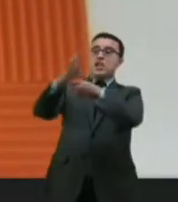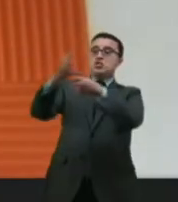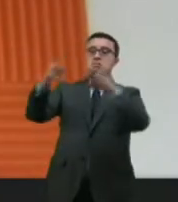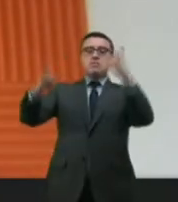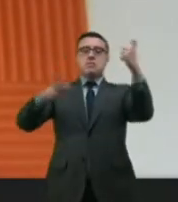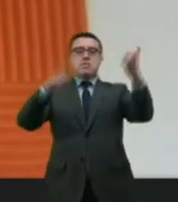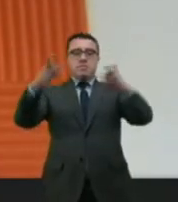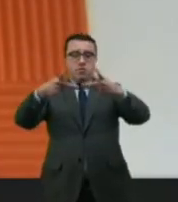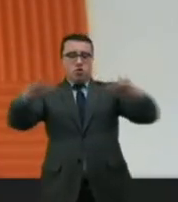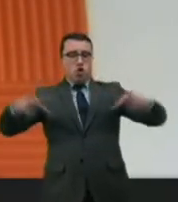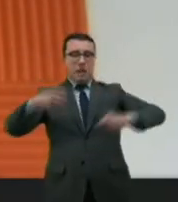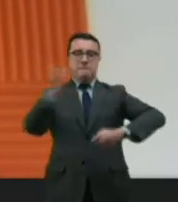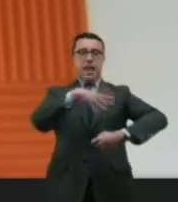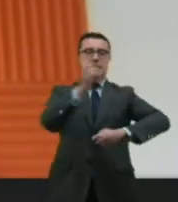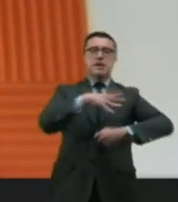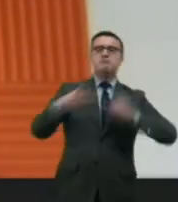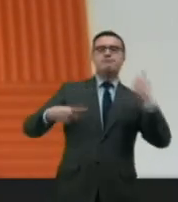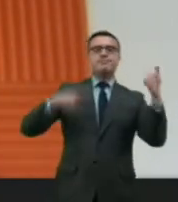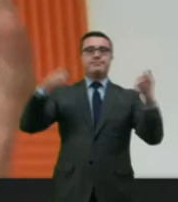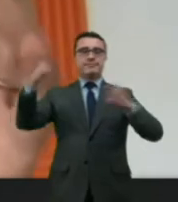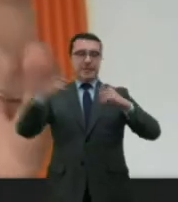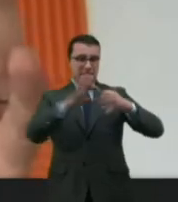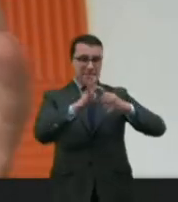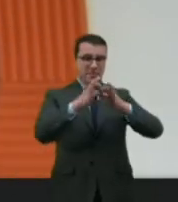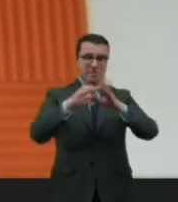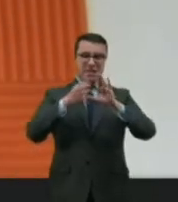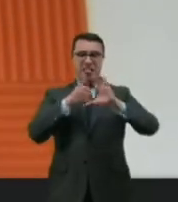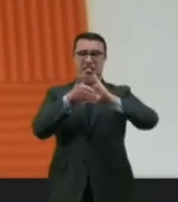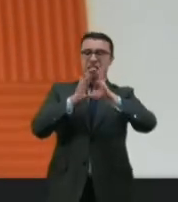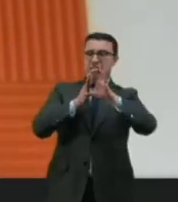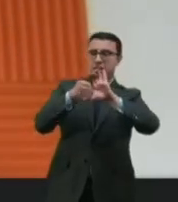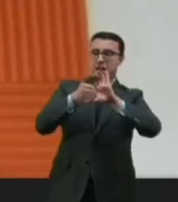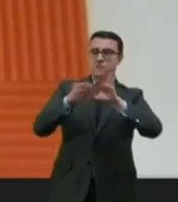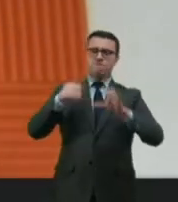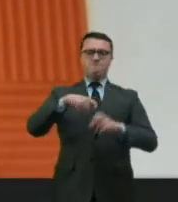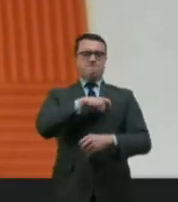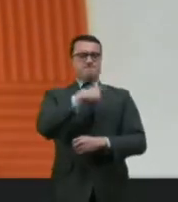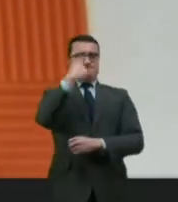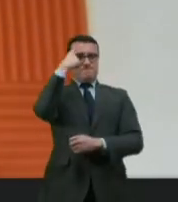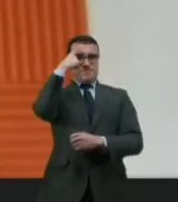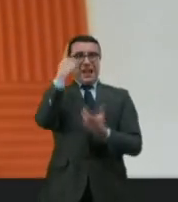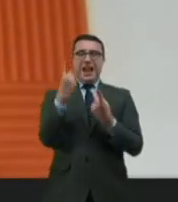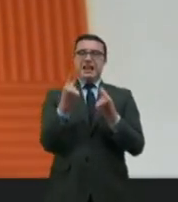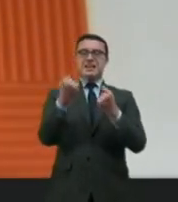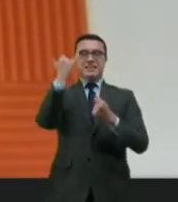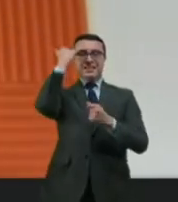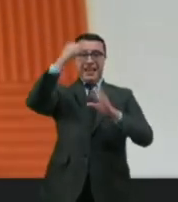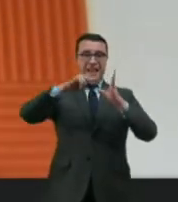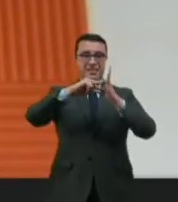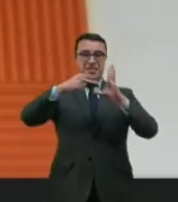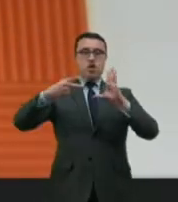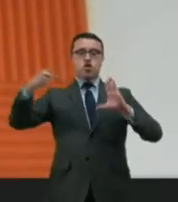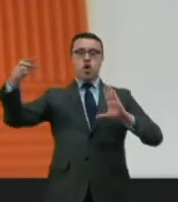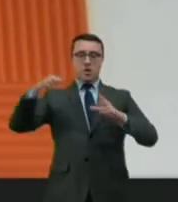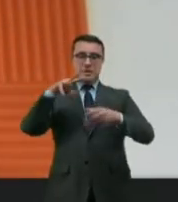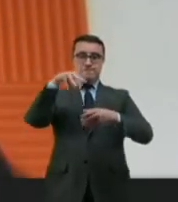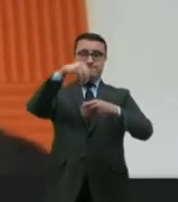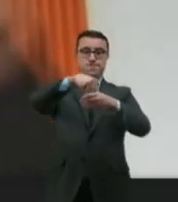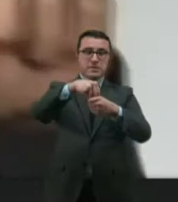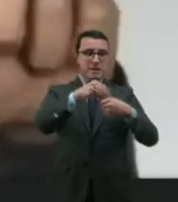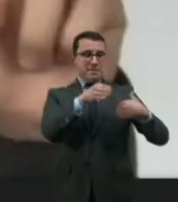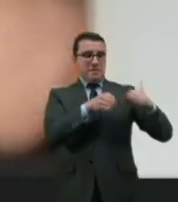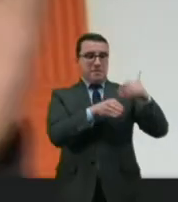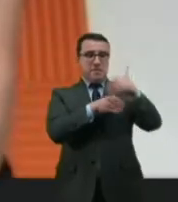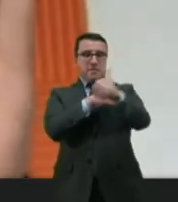plazas, y digamos una cadena muy intermediada. Lo que estamos haciendo es metiéndole tecnología y cariño a cada pasito de la